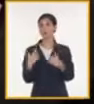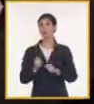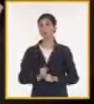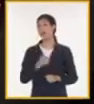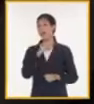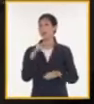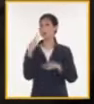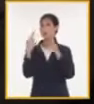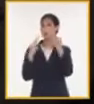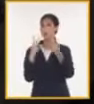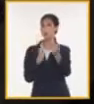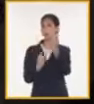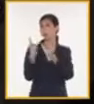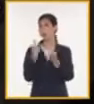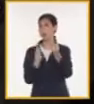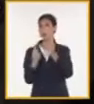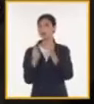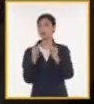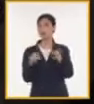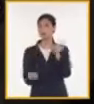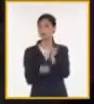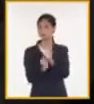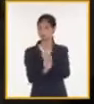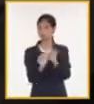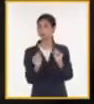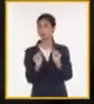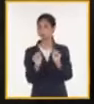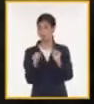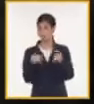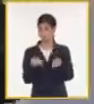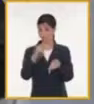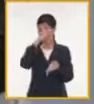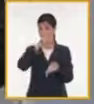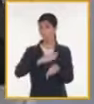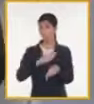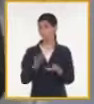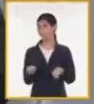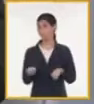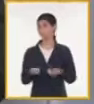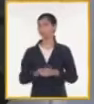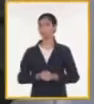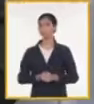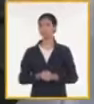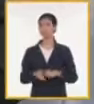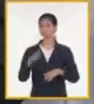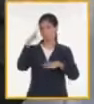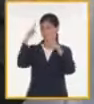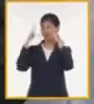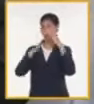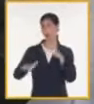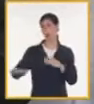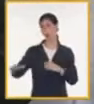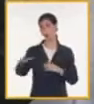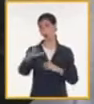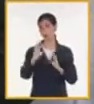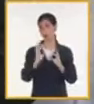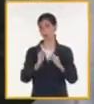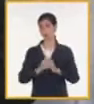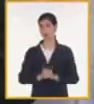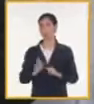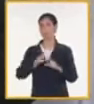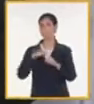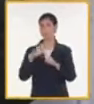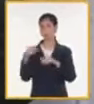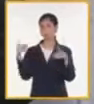habido a esa a esas informaciones suministradas Por Cuba sí un saludo grande para usted los compañeros que me